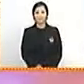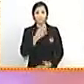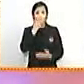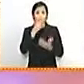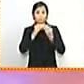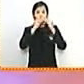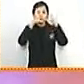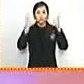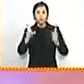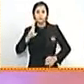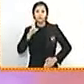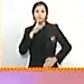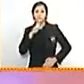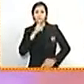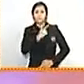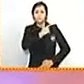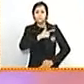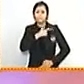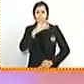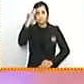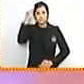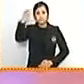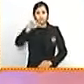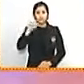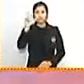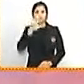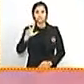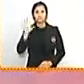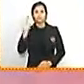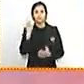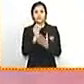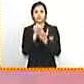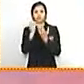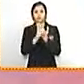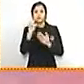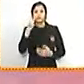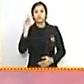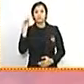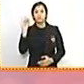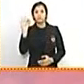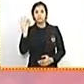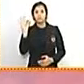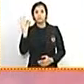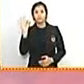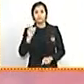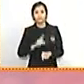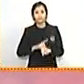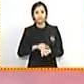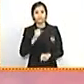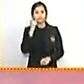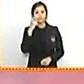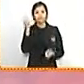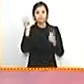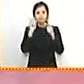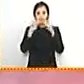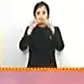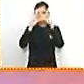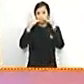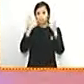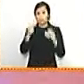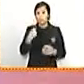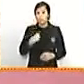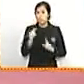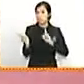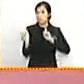Muy buenos días, Honduras. Qué gusto poder saludarles hoy martes 8 de octubre del año 2019. Ya son las 11 en punto de la mañana y no solo yo